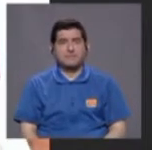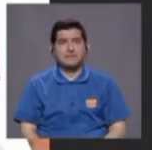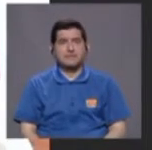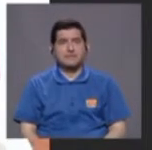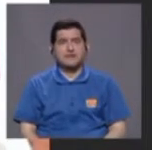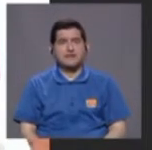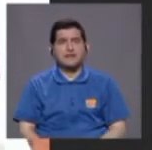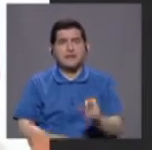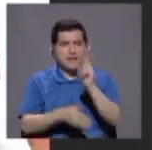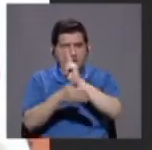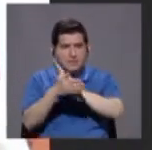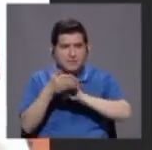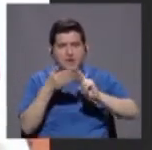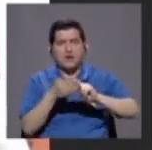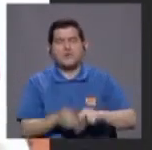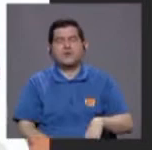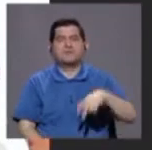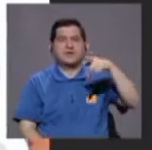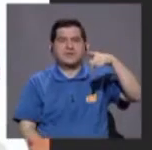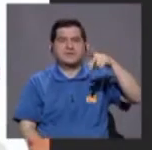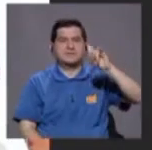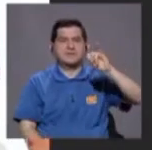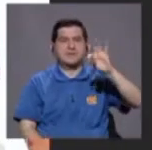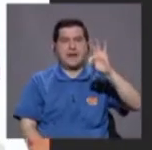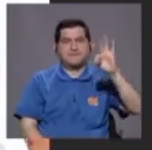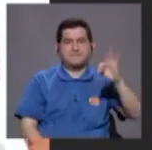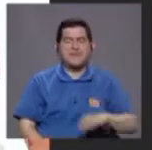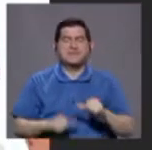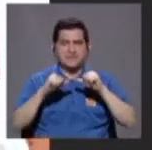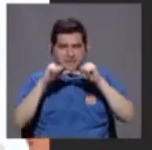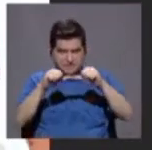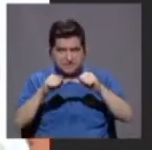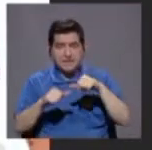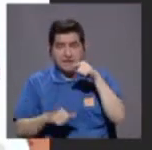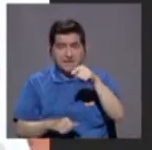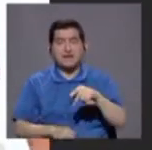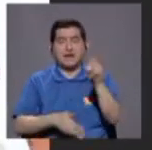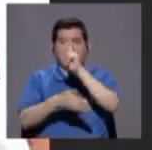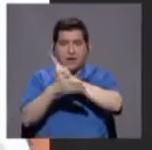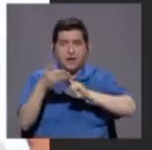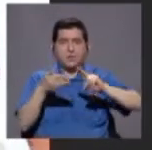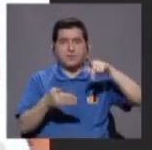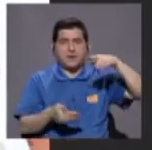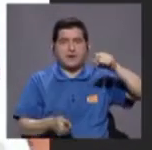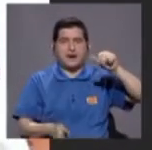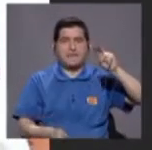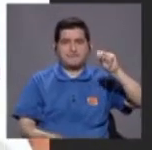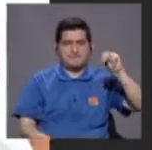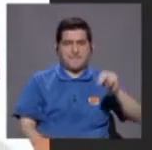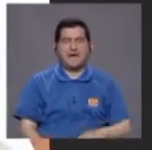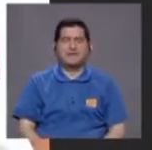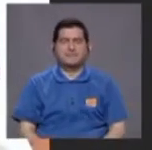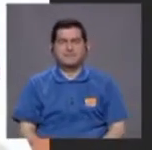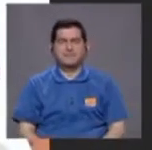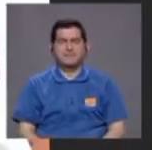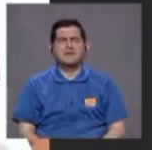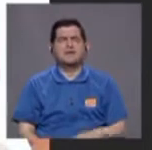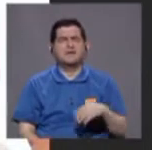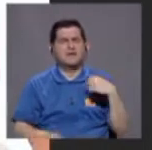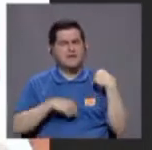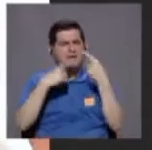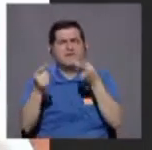la Universidad de Pittsburgh a continuar sus estudios en Pensilvania, y llegó a Pensilvania precisamente